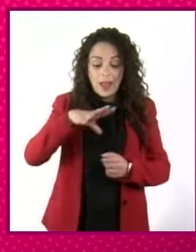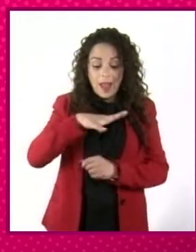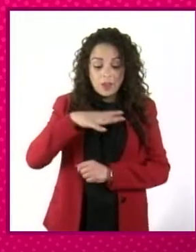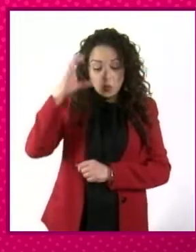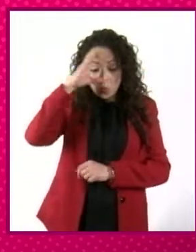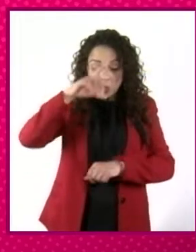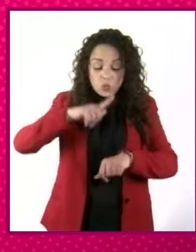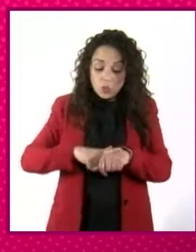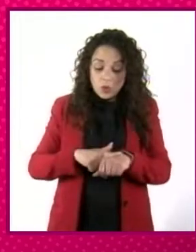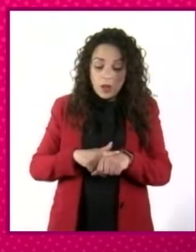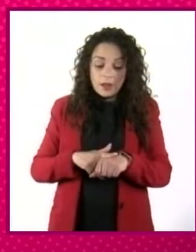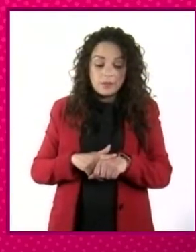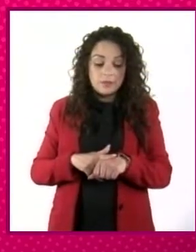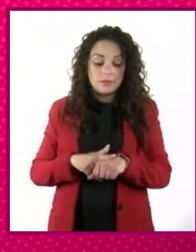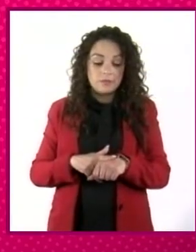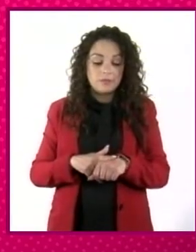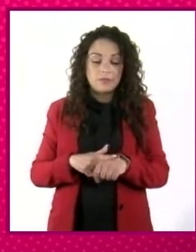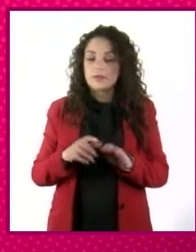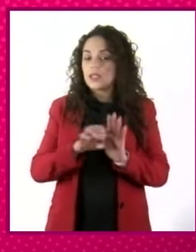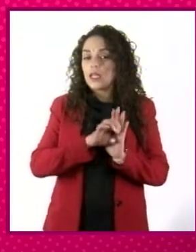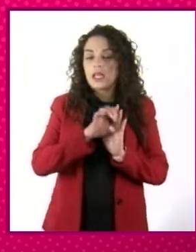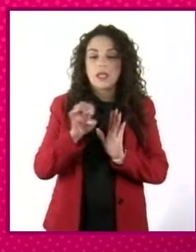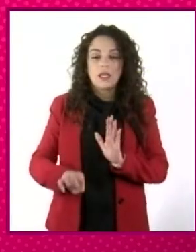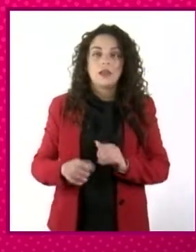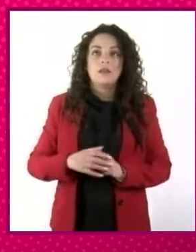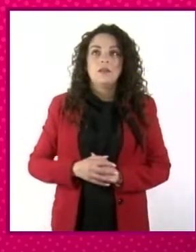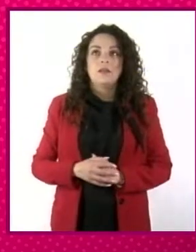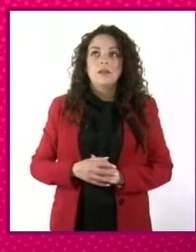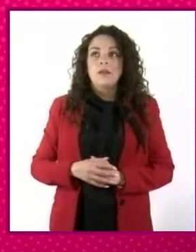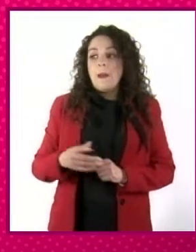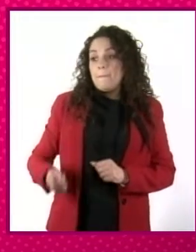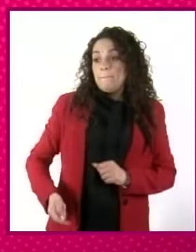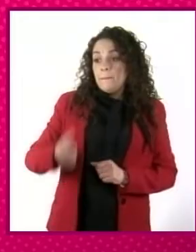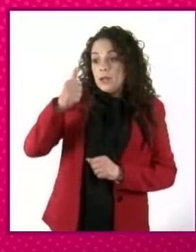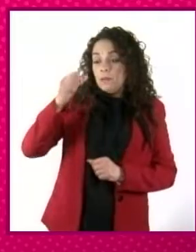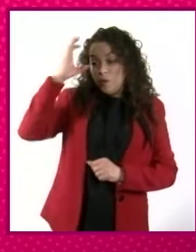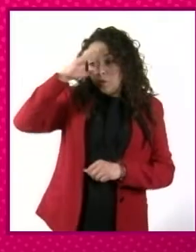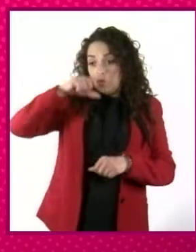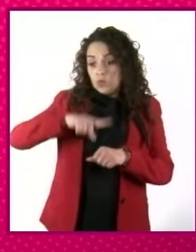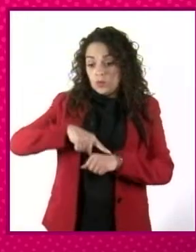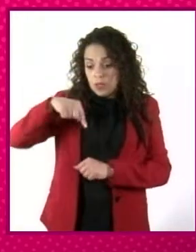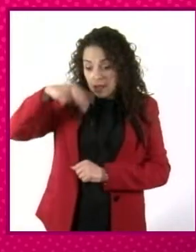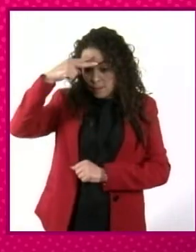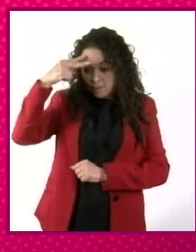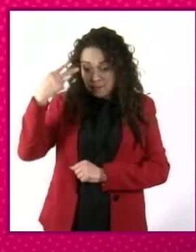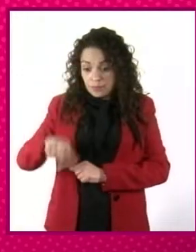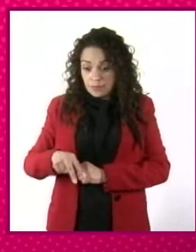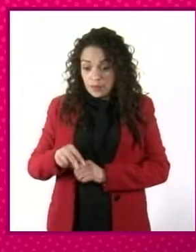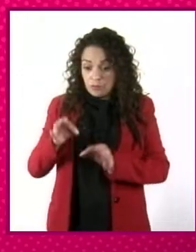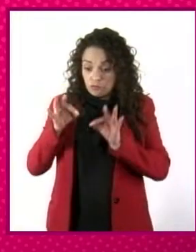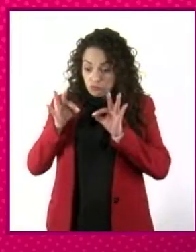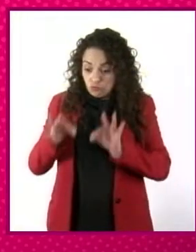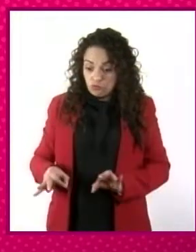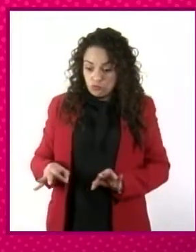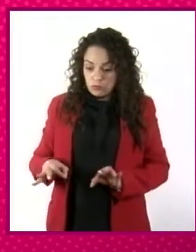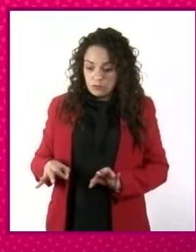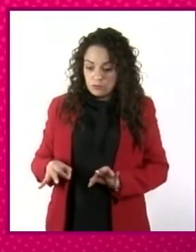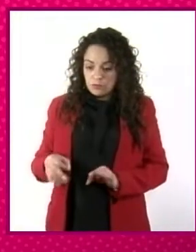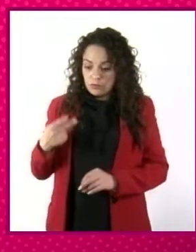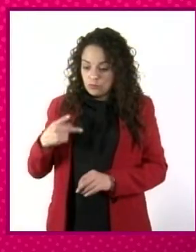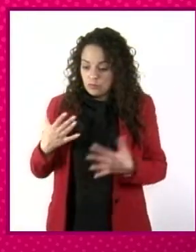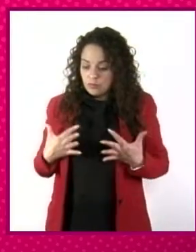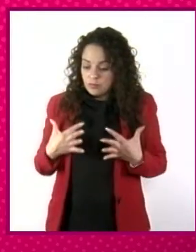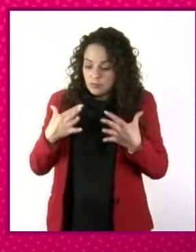culturas, por ejemplo, las primeras culturas del territorio mexicano, las culturas originarias que tuvieran sus mitos, su